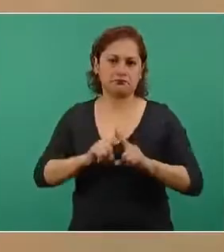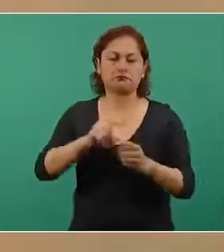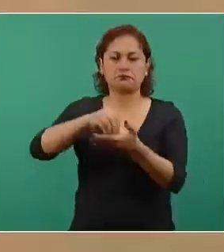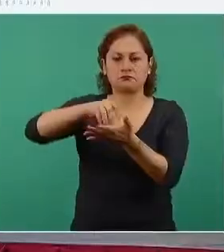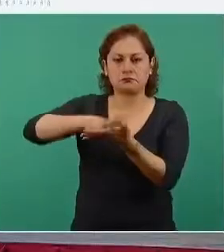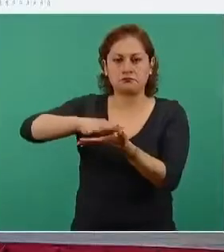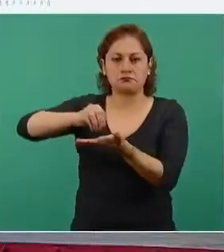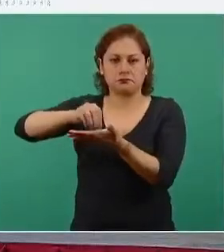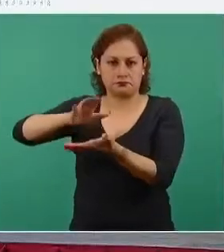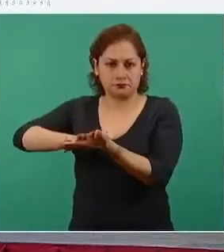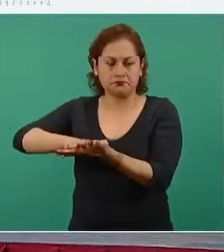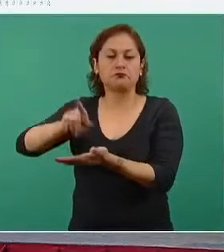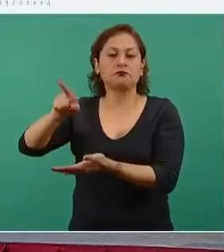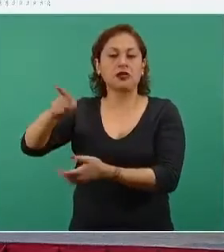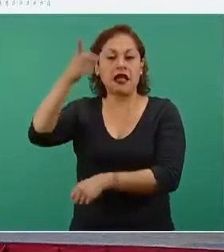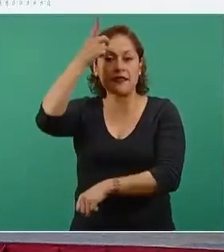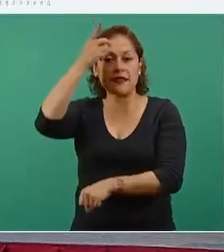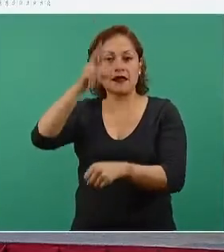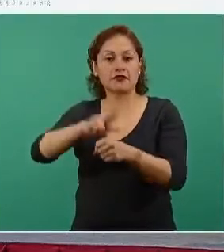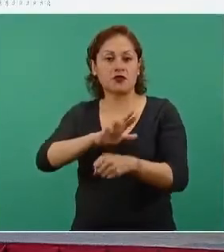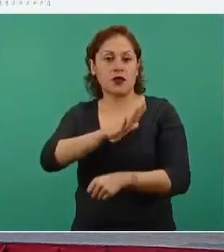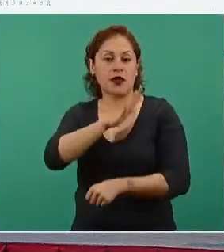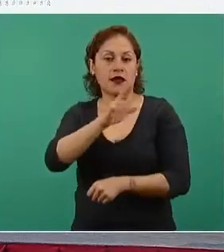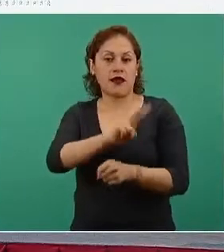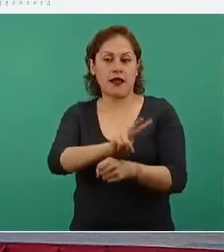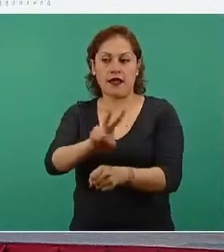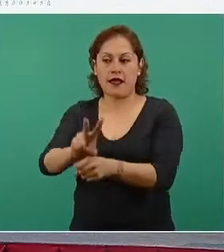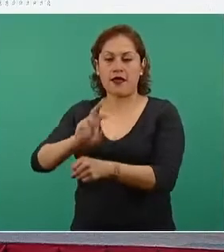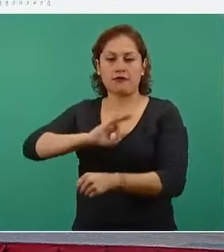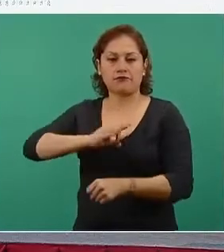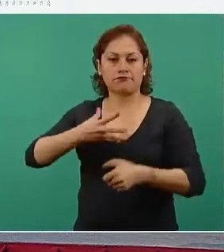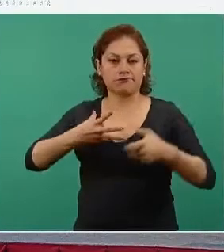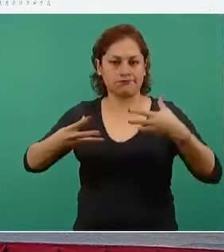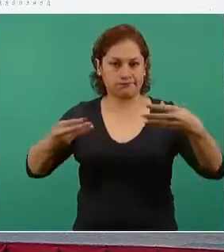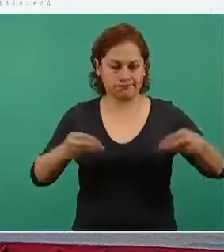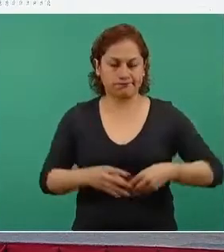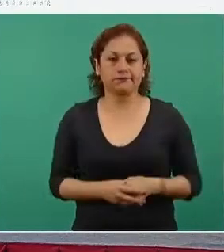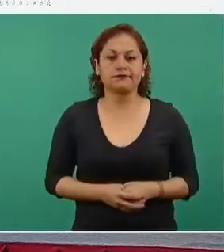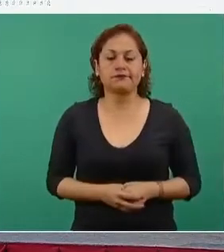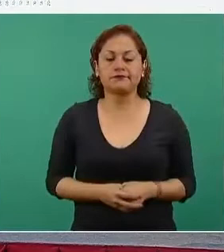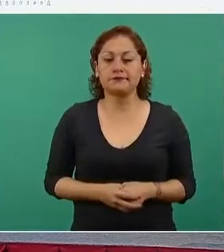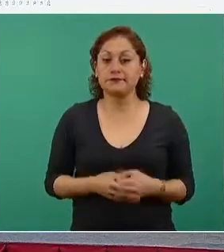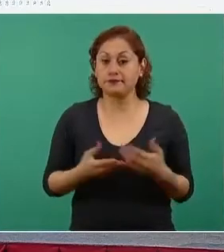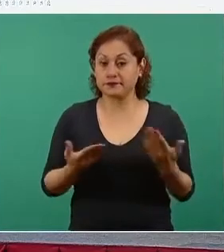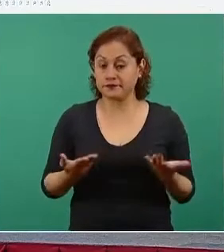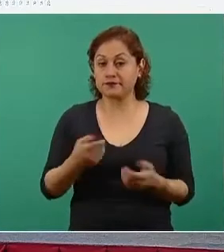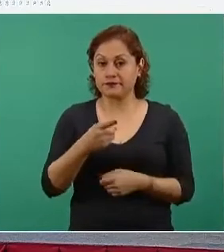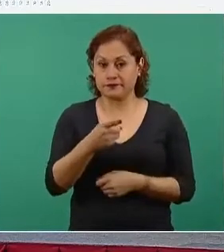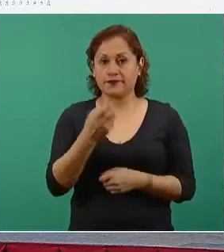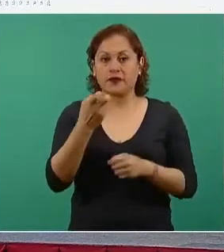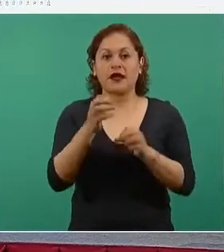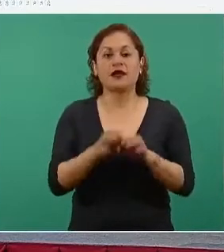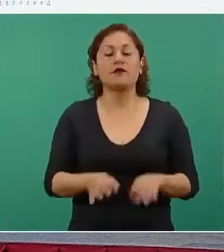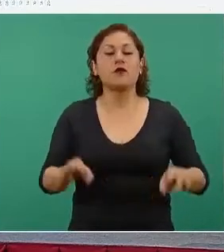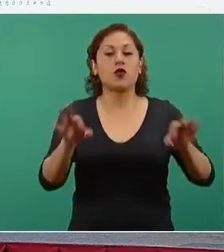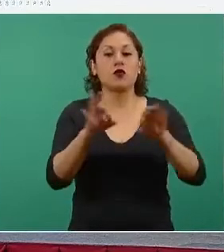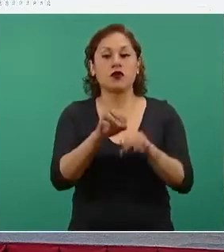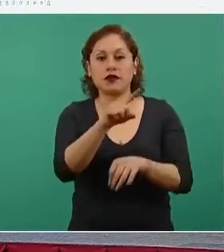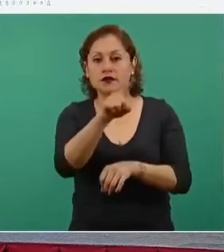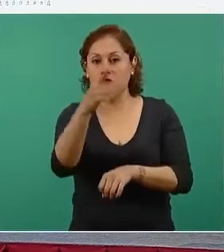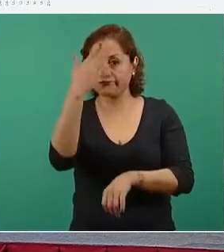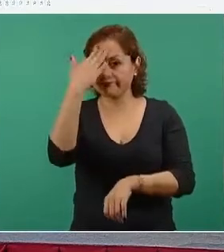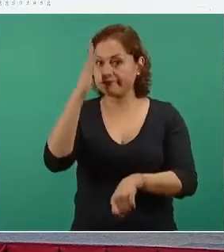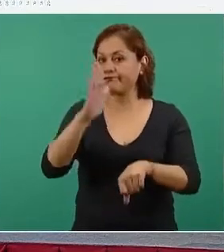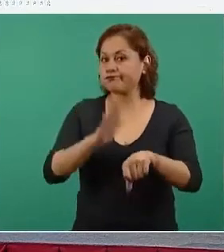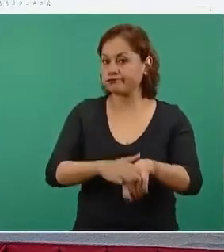Dirección General de Epidemiología genera diariamente. Dicho esto, pues creo que es importante que también mencionemos que la Estrategia